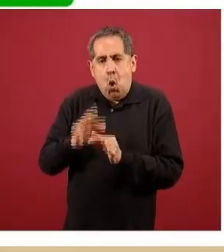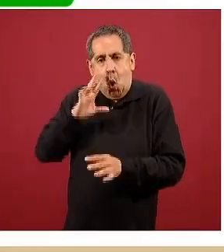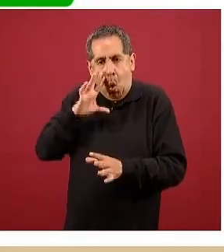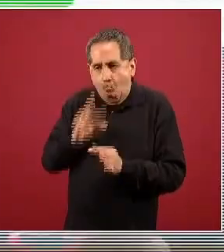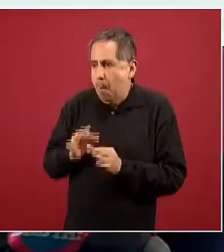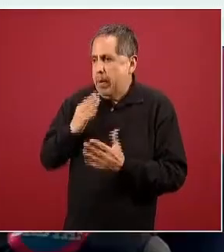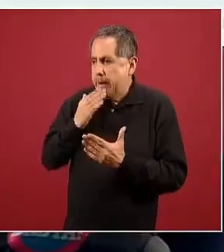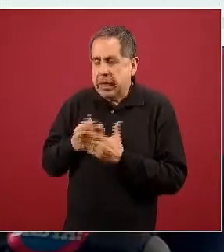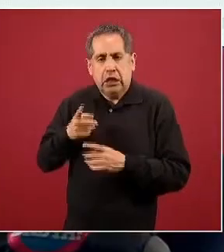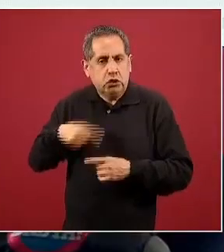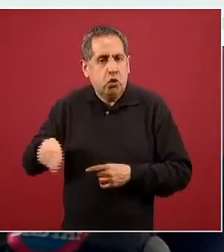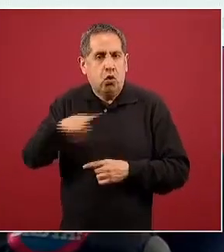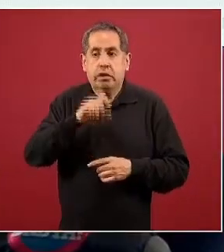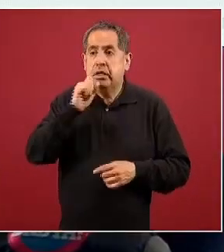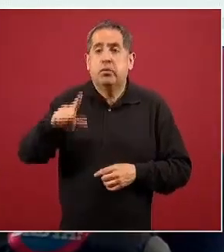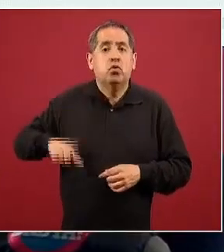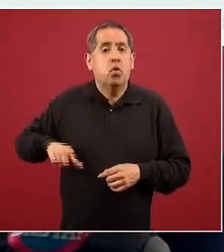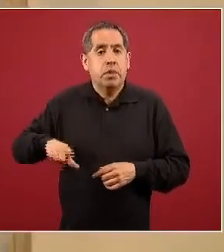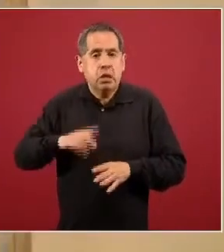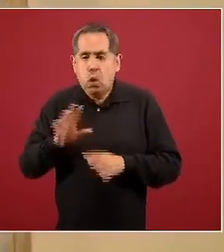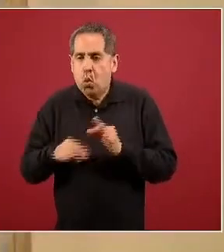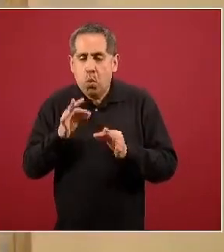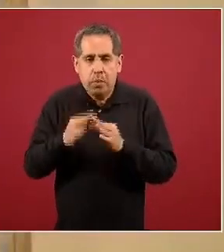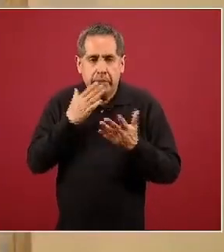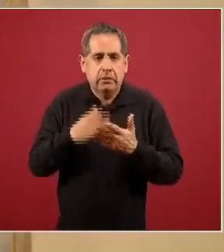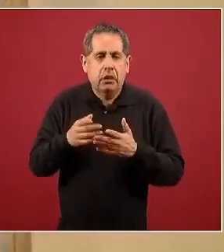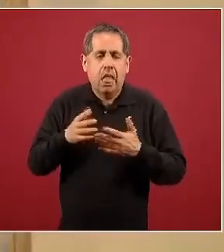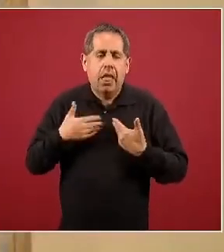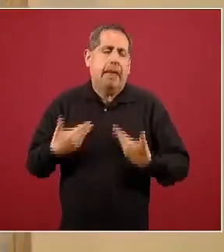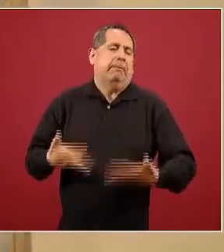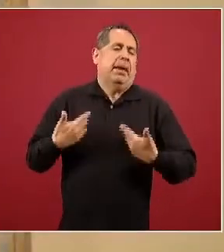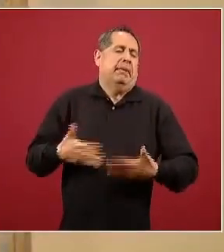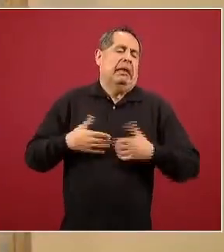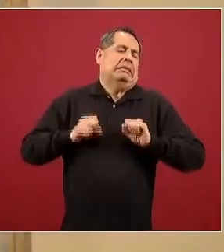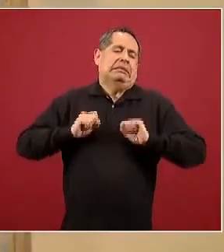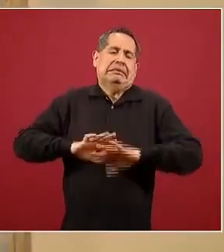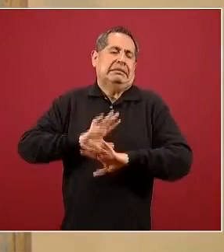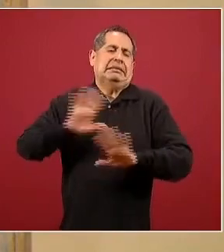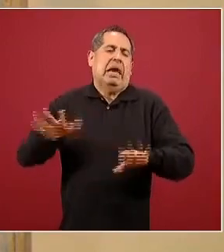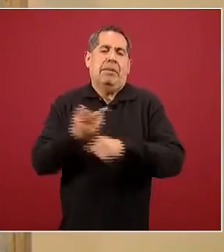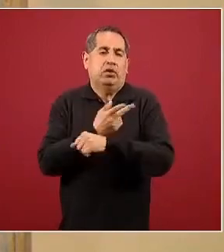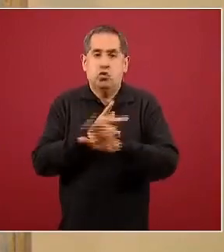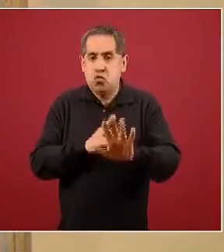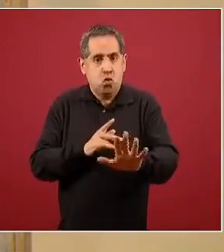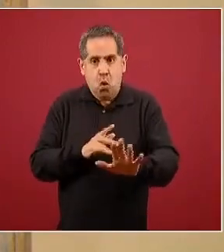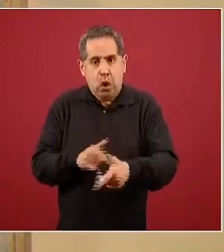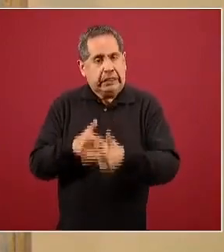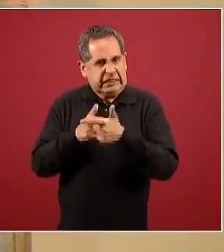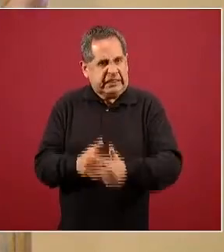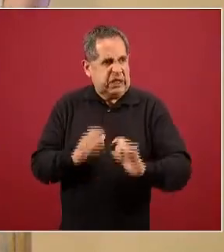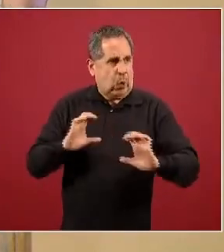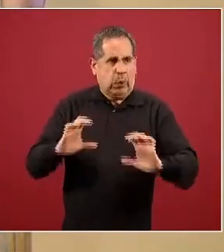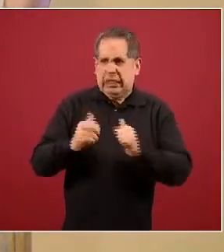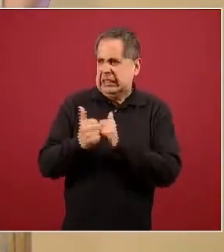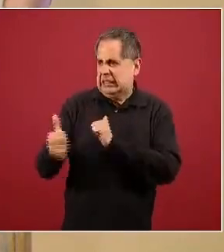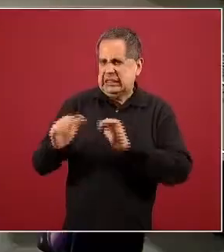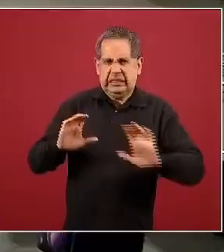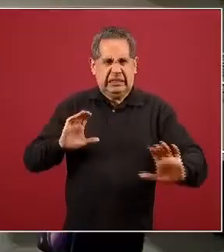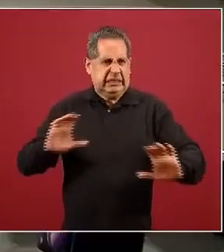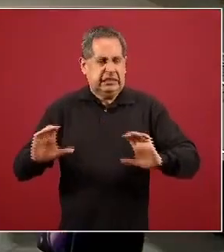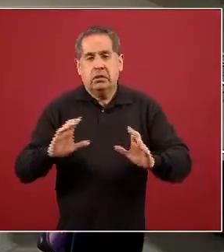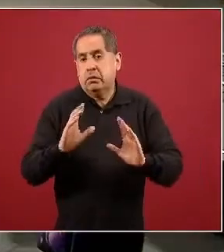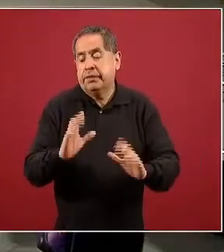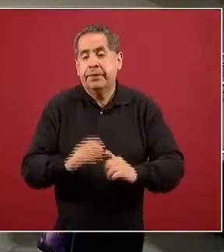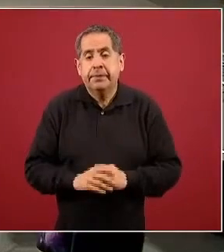como Estado mexicano y que no debemos de bajar la guardia y debemos de continuar con las medidas básicas de prevención.